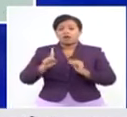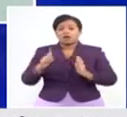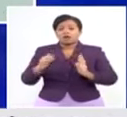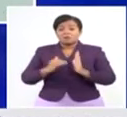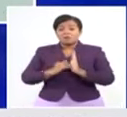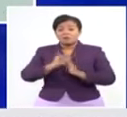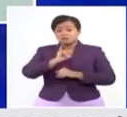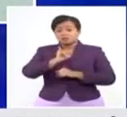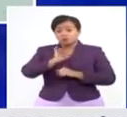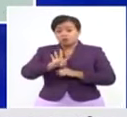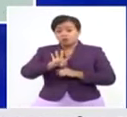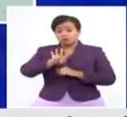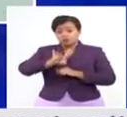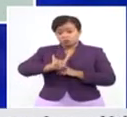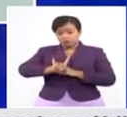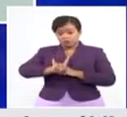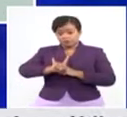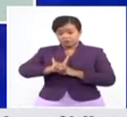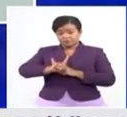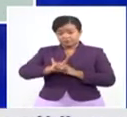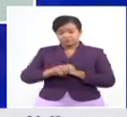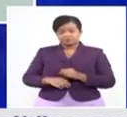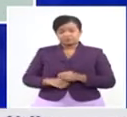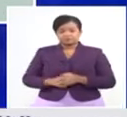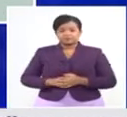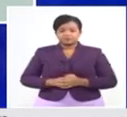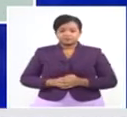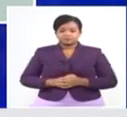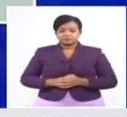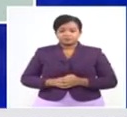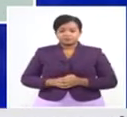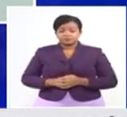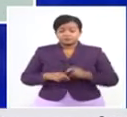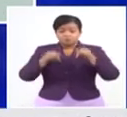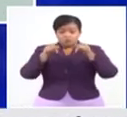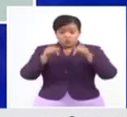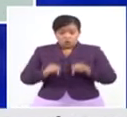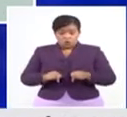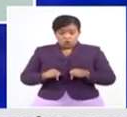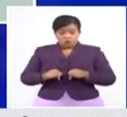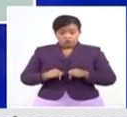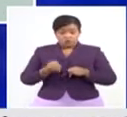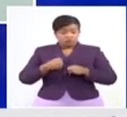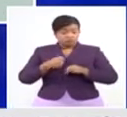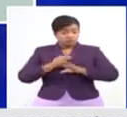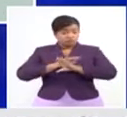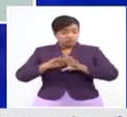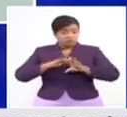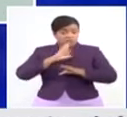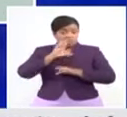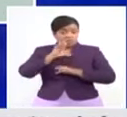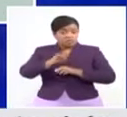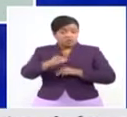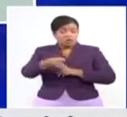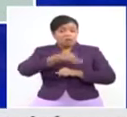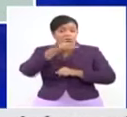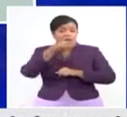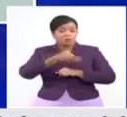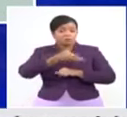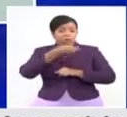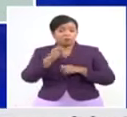1.649 diariamente. Y hoy, como yo dije cuando empecé a hablar de los grupos de edades,